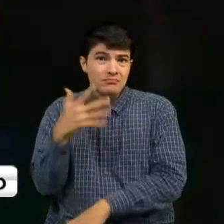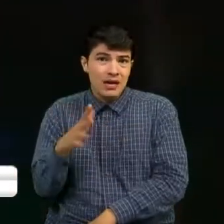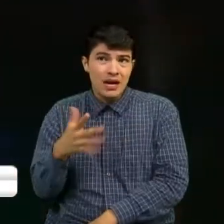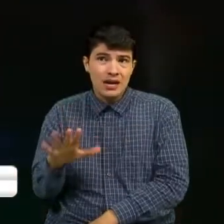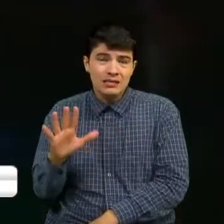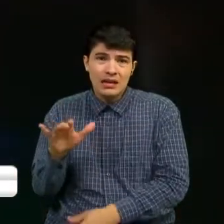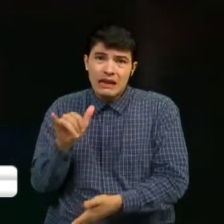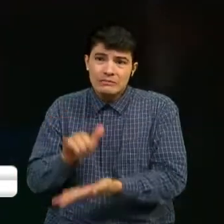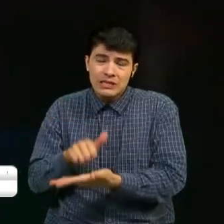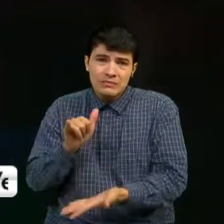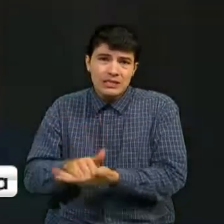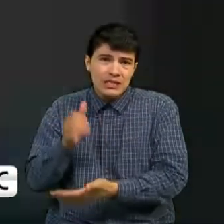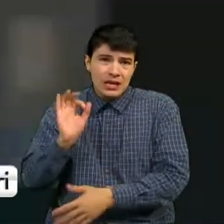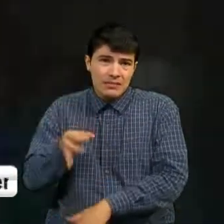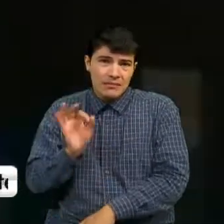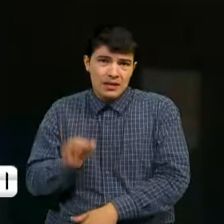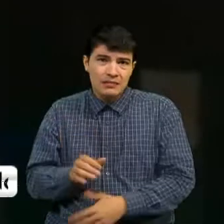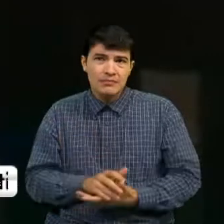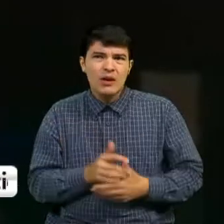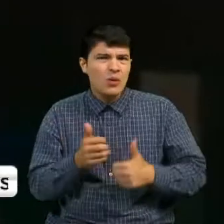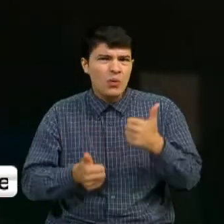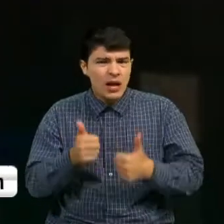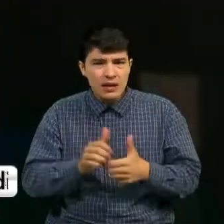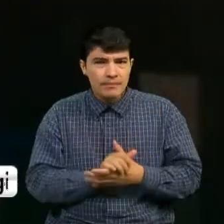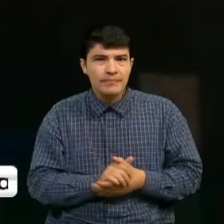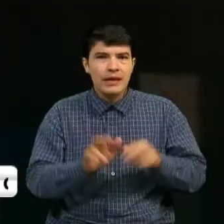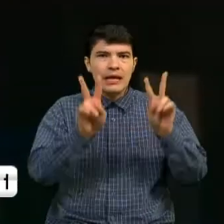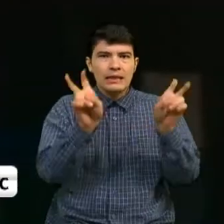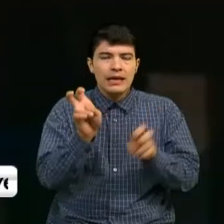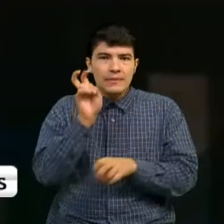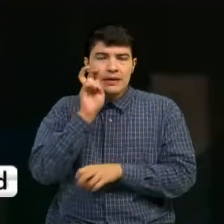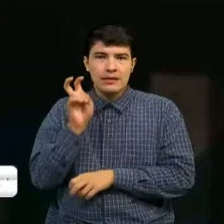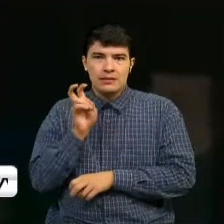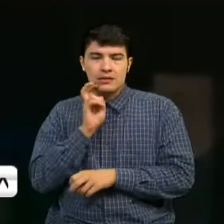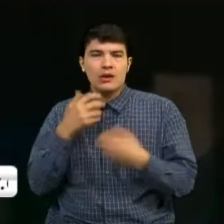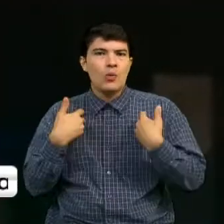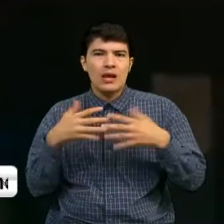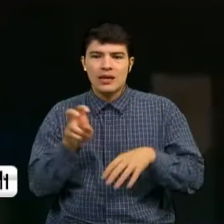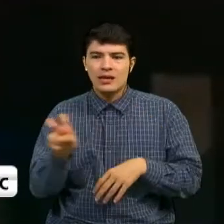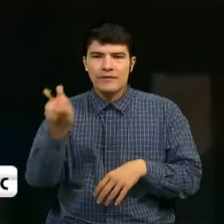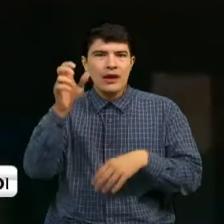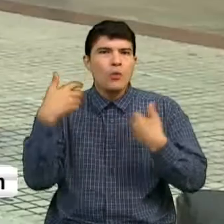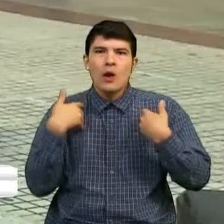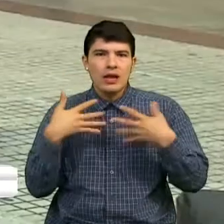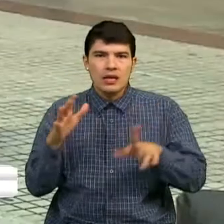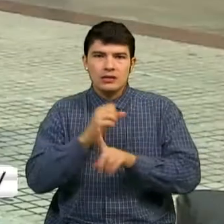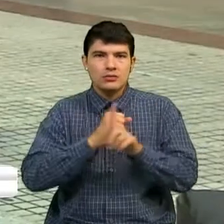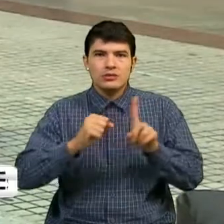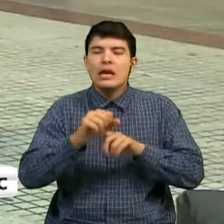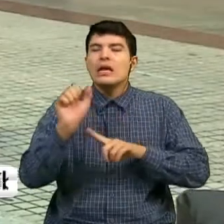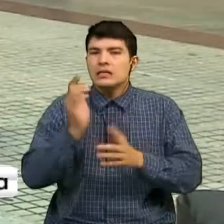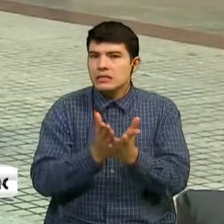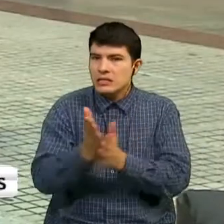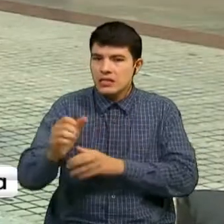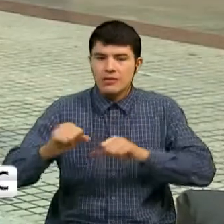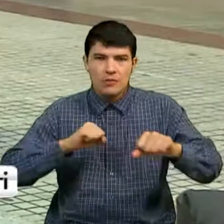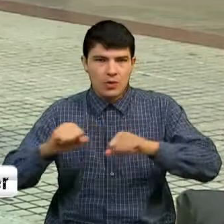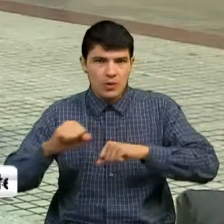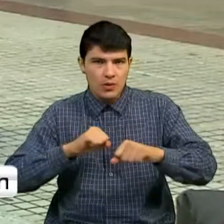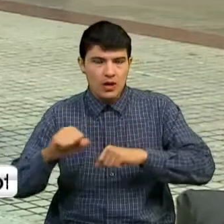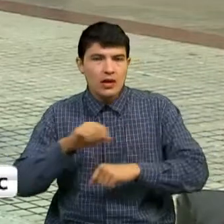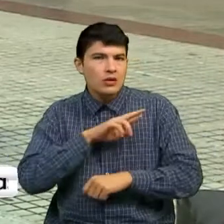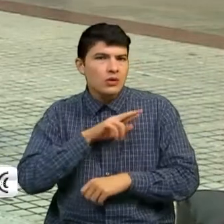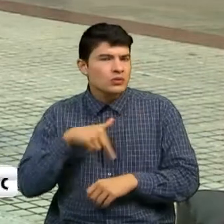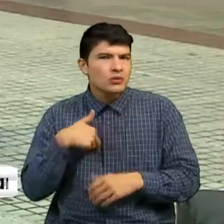las mismas de siempre. El tema del sexo en cualquier nivel y en cualquier mercado se sigue moviendo. Y estamos